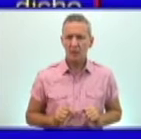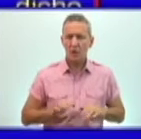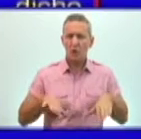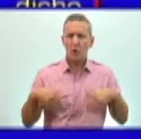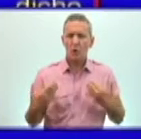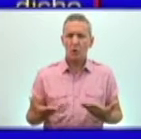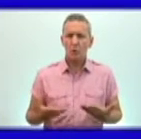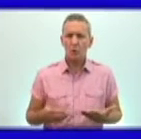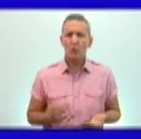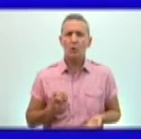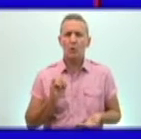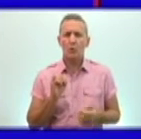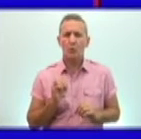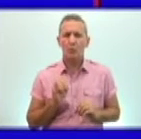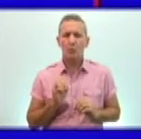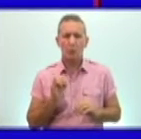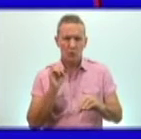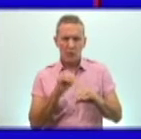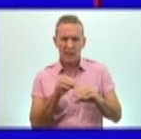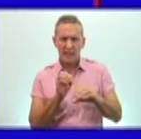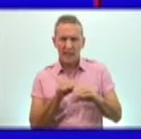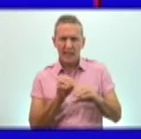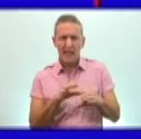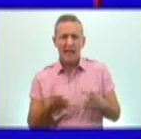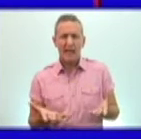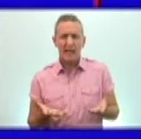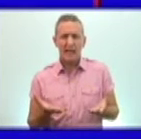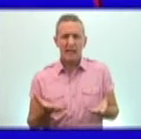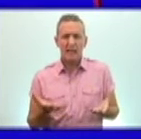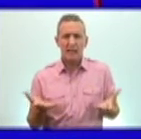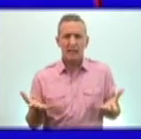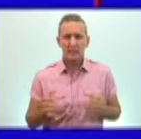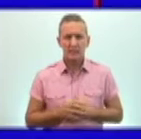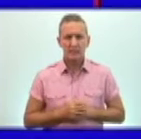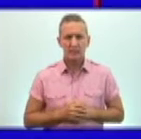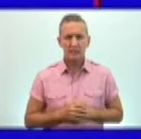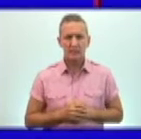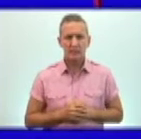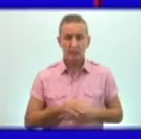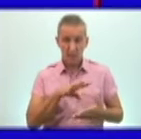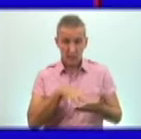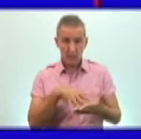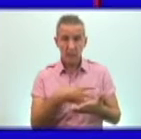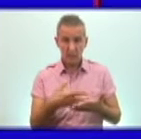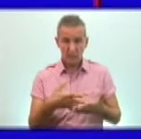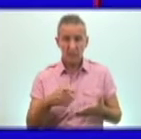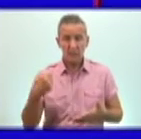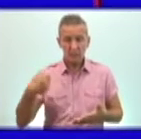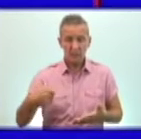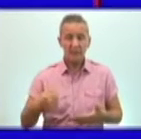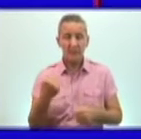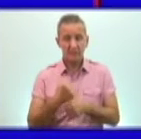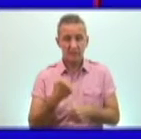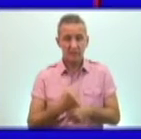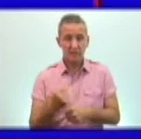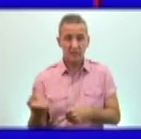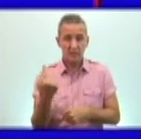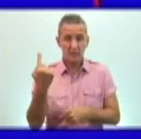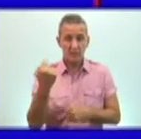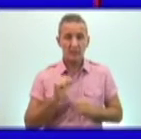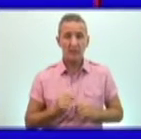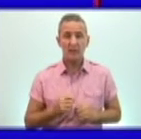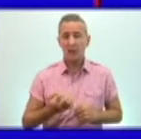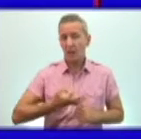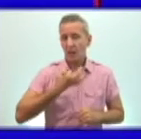del proceso revolucionario cubano. De igual manera, el racionalismo en la ficha conceptual que ustedes deben de trabajar, en primer lugar